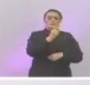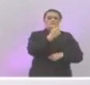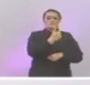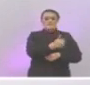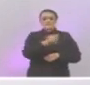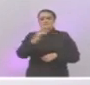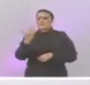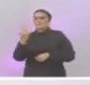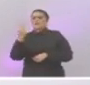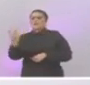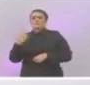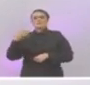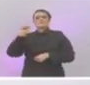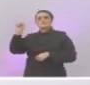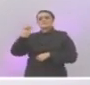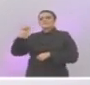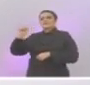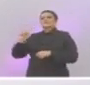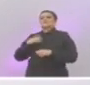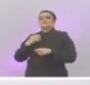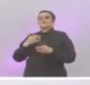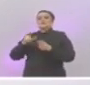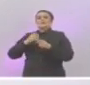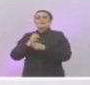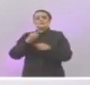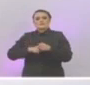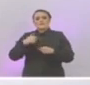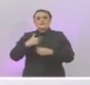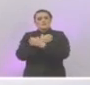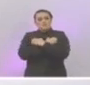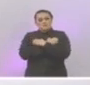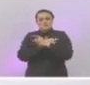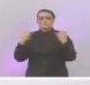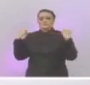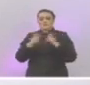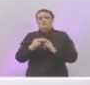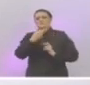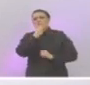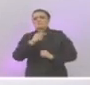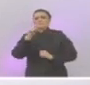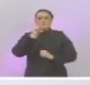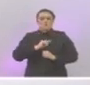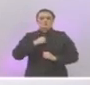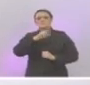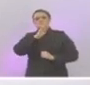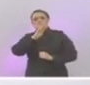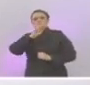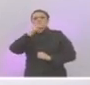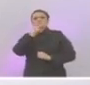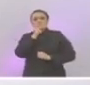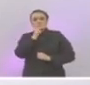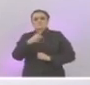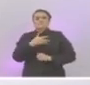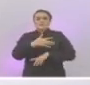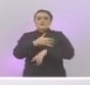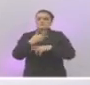del Sindicato Nacional de Trabajadores de la Educación, con las maestras y maestros, con los padres de familia,